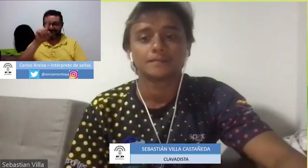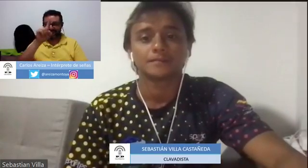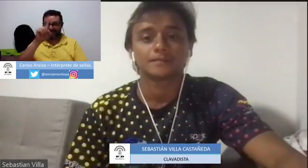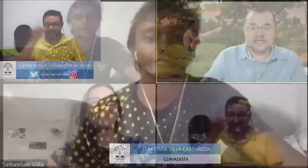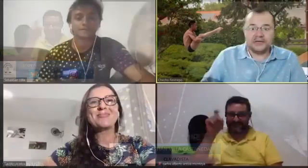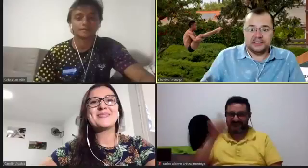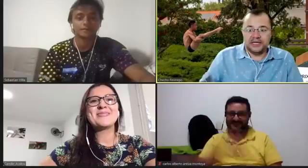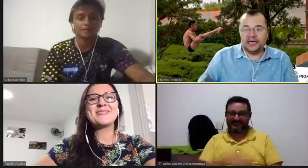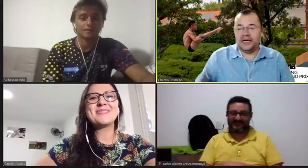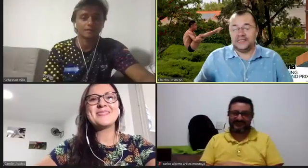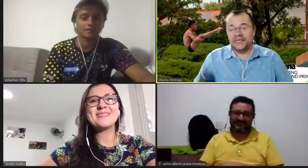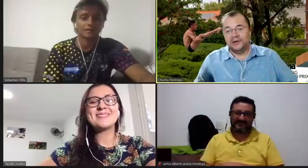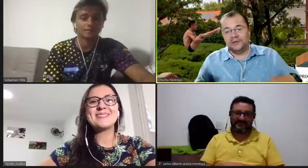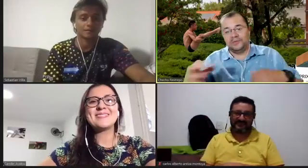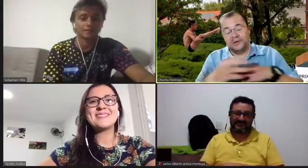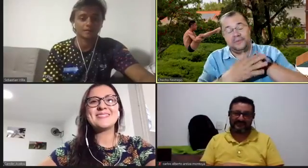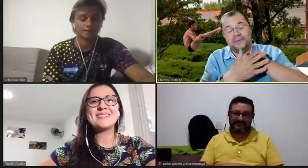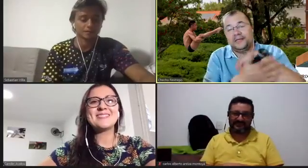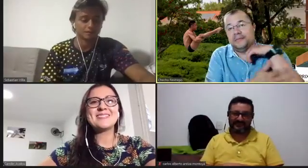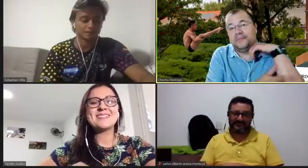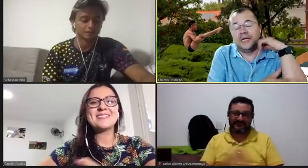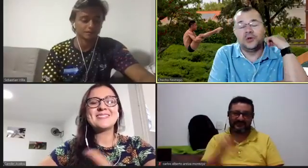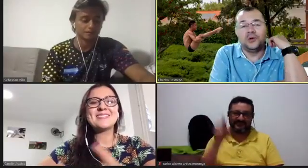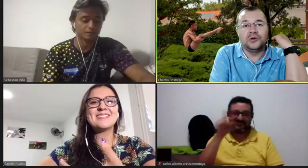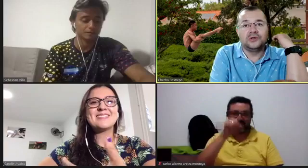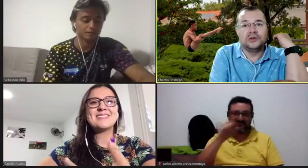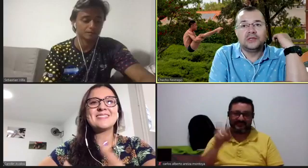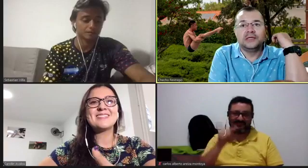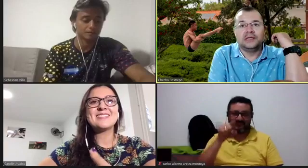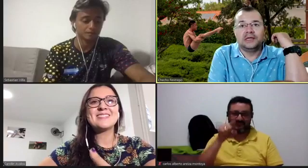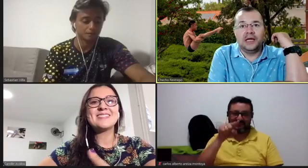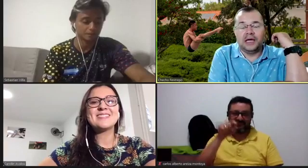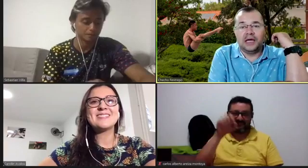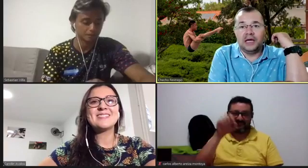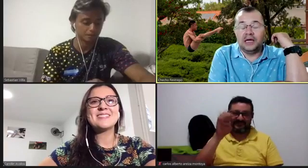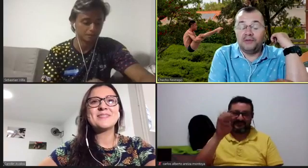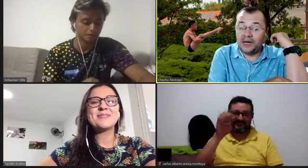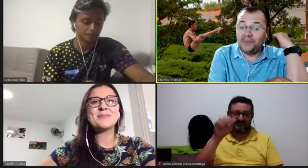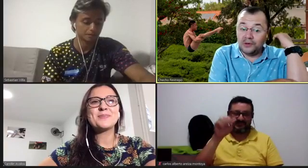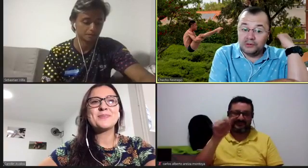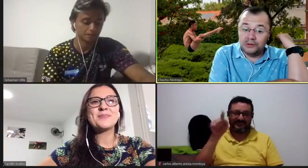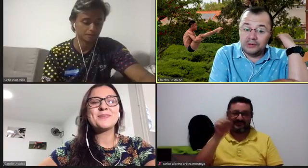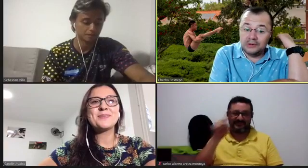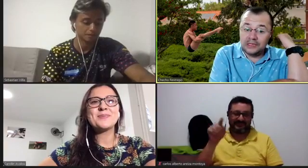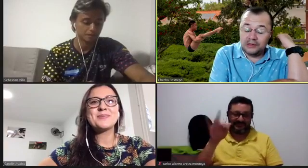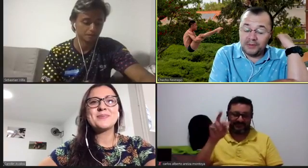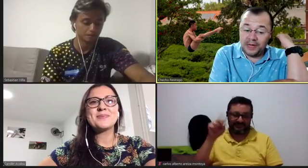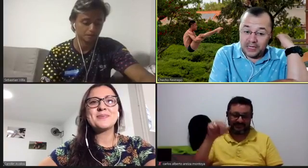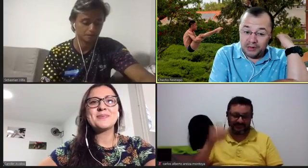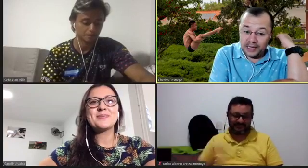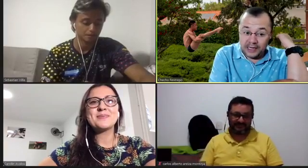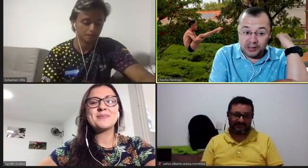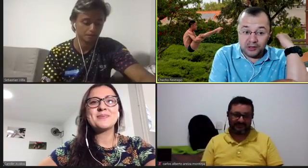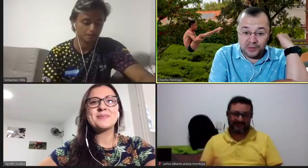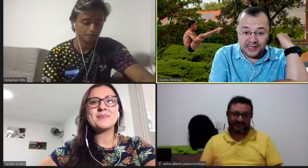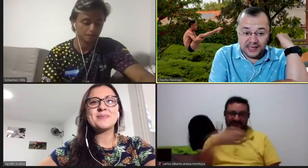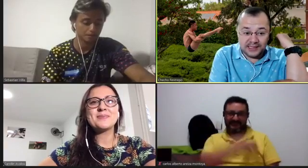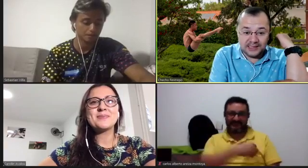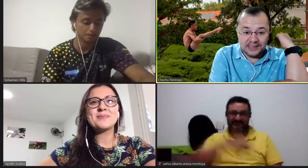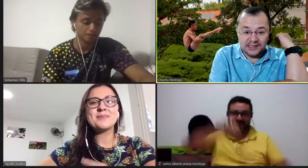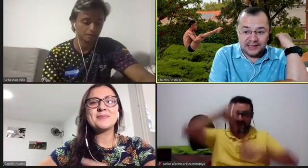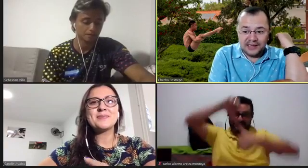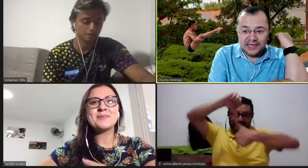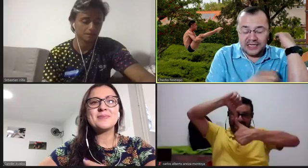Bueno, es que Sebastián, hay que decirlo, bueno, y para todos, fue campeón centroamericano y del Caribe en